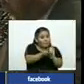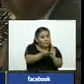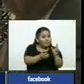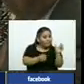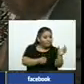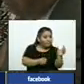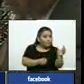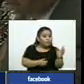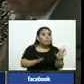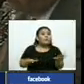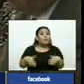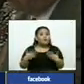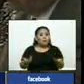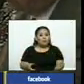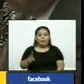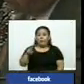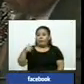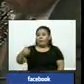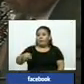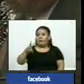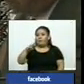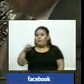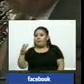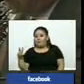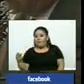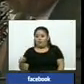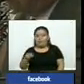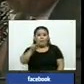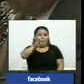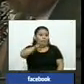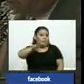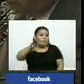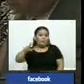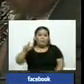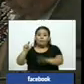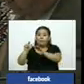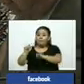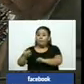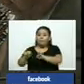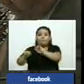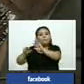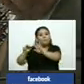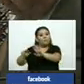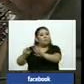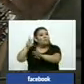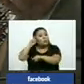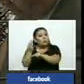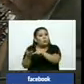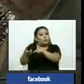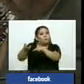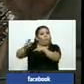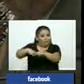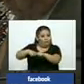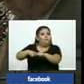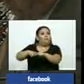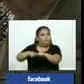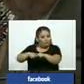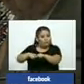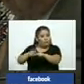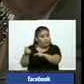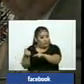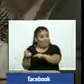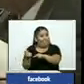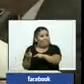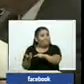para el 2020 se ha presupuestado 23.8. lo que significa un aumento bastante,